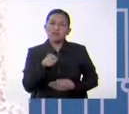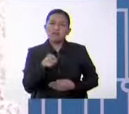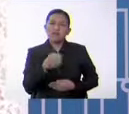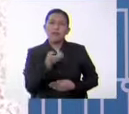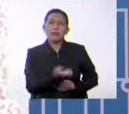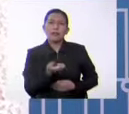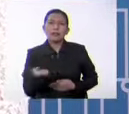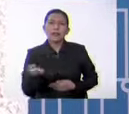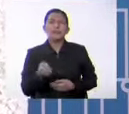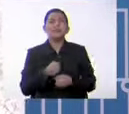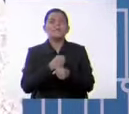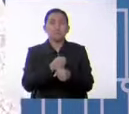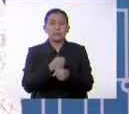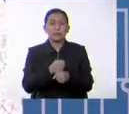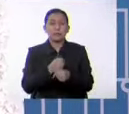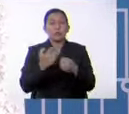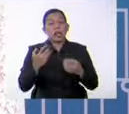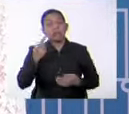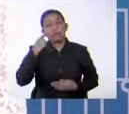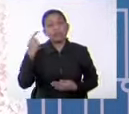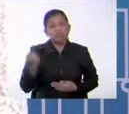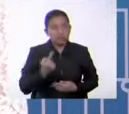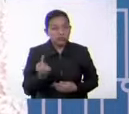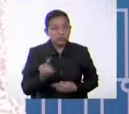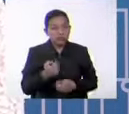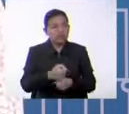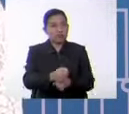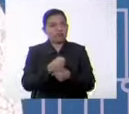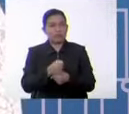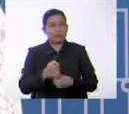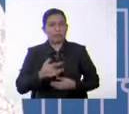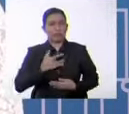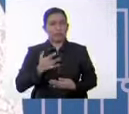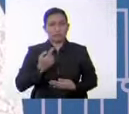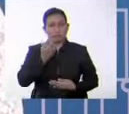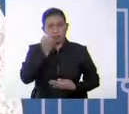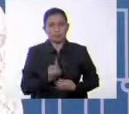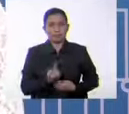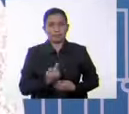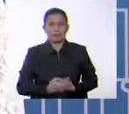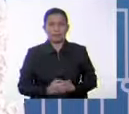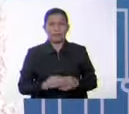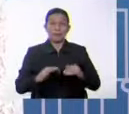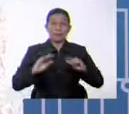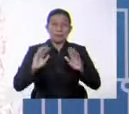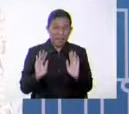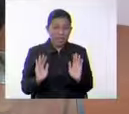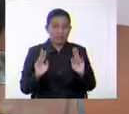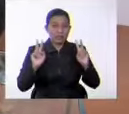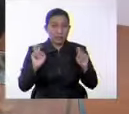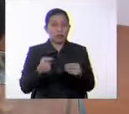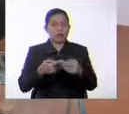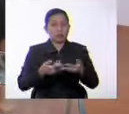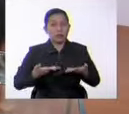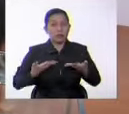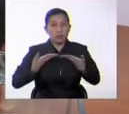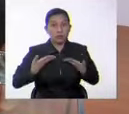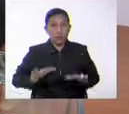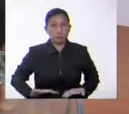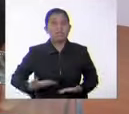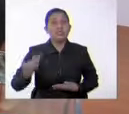que garantizan o que buscan garantizar la dignidad del ser humano. Pero cuando hablamos de derechos humanos es